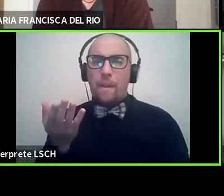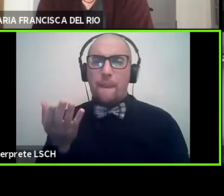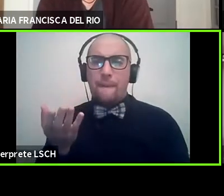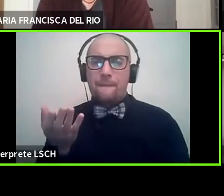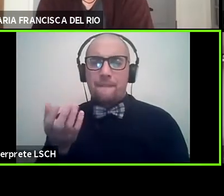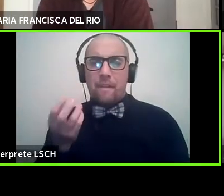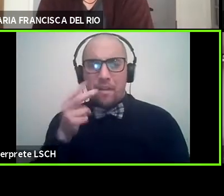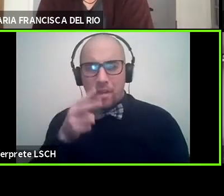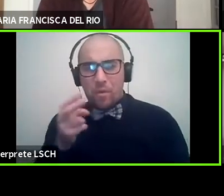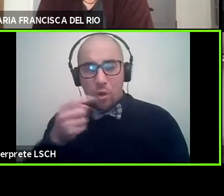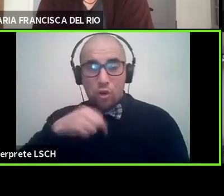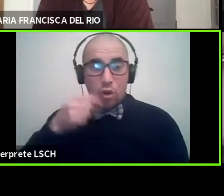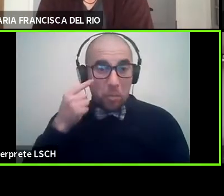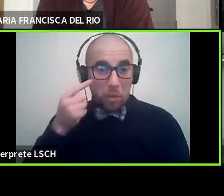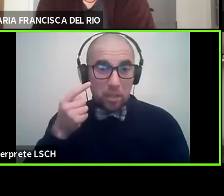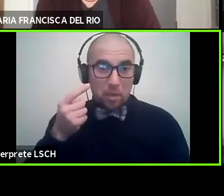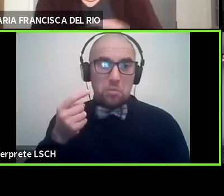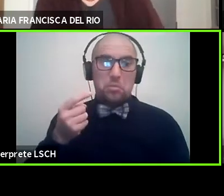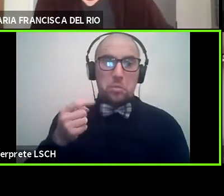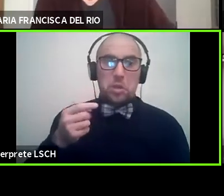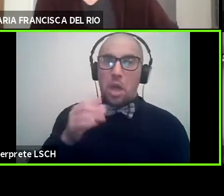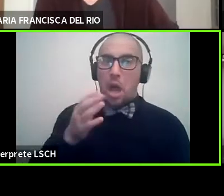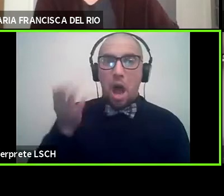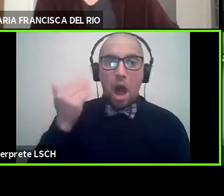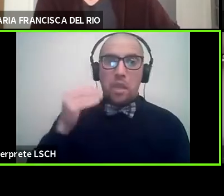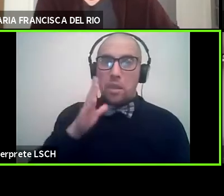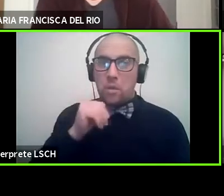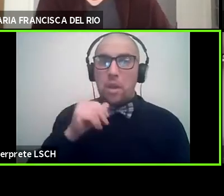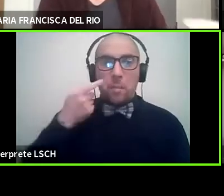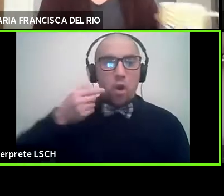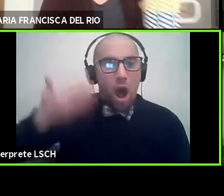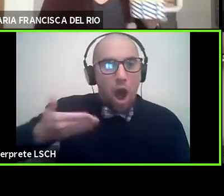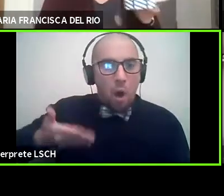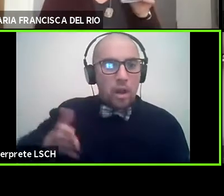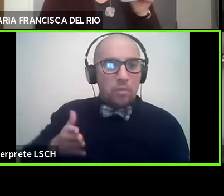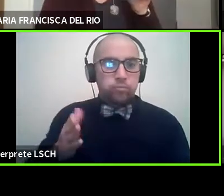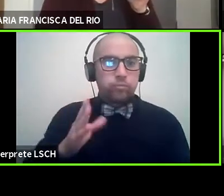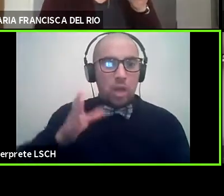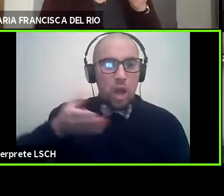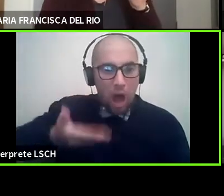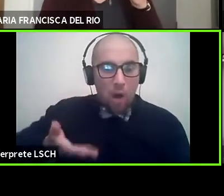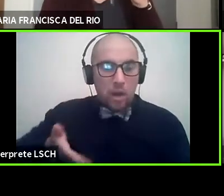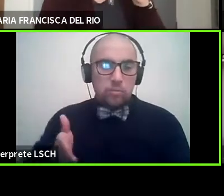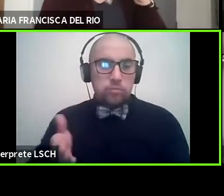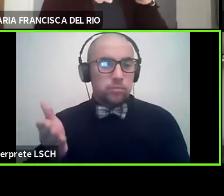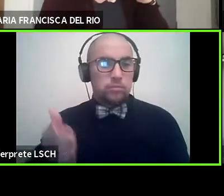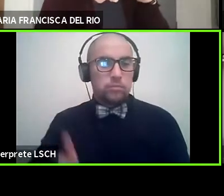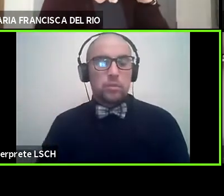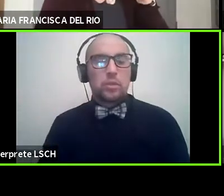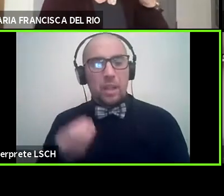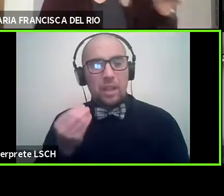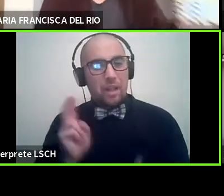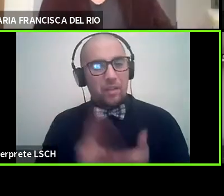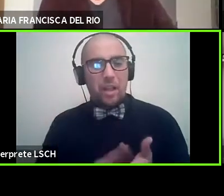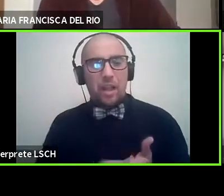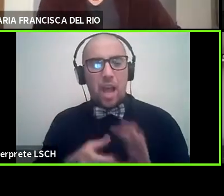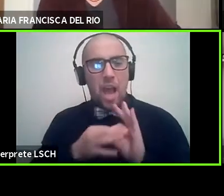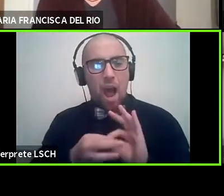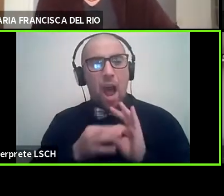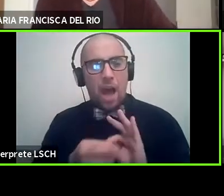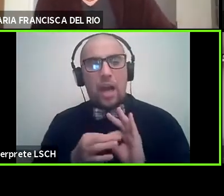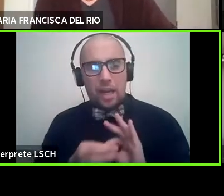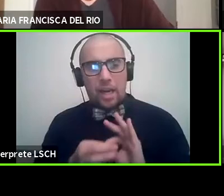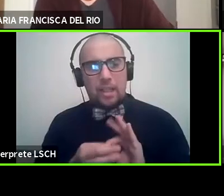que pensamos que ya no suceden, siguen sucediendo y se han perpetuado en el tiempo. Así que de verdad, muchas gracias,